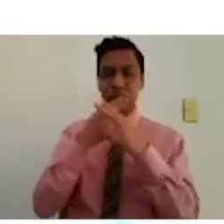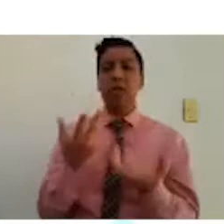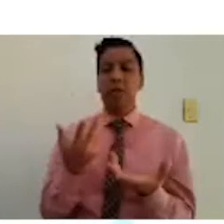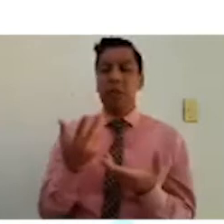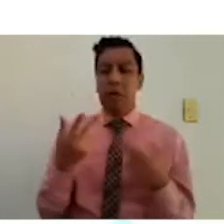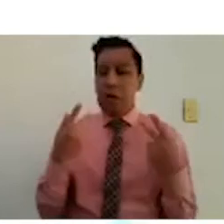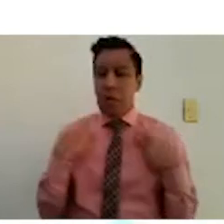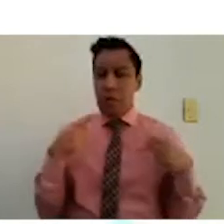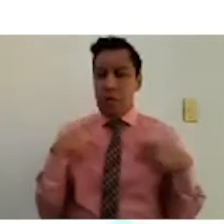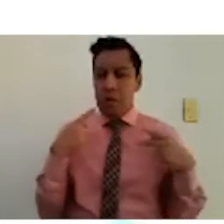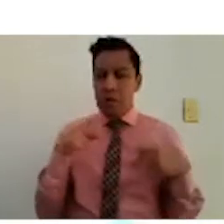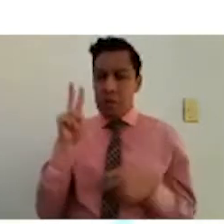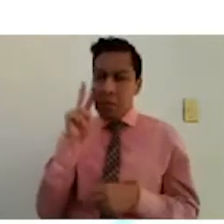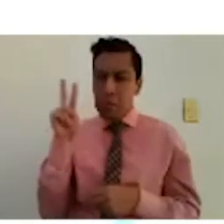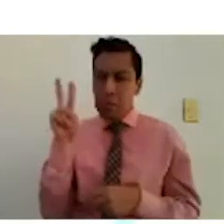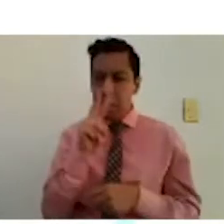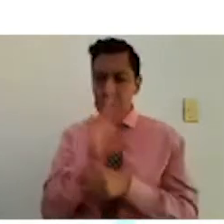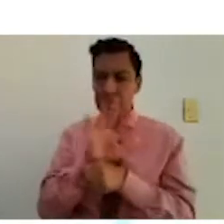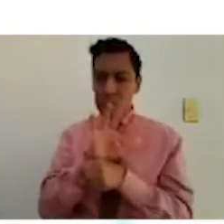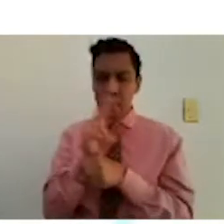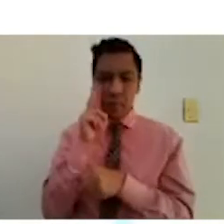espectador junto con